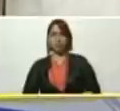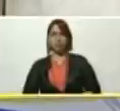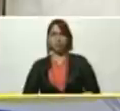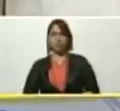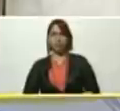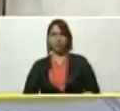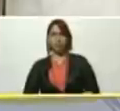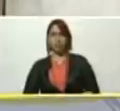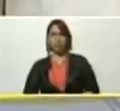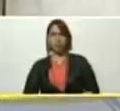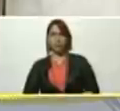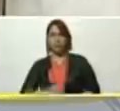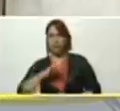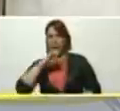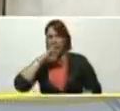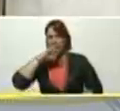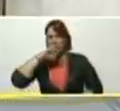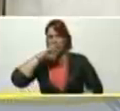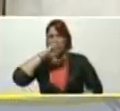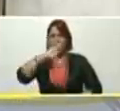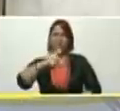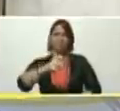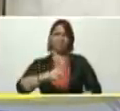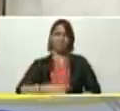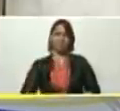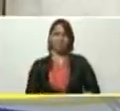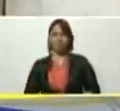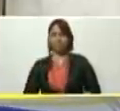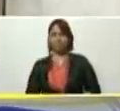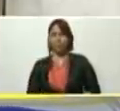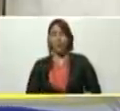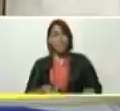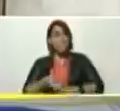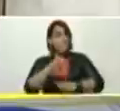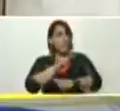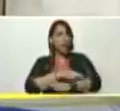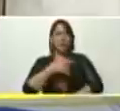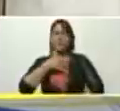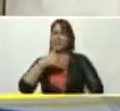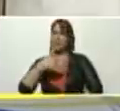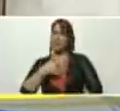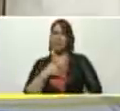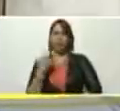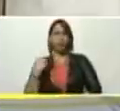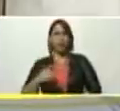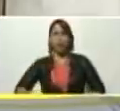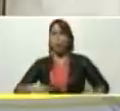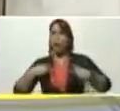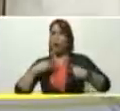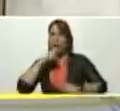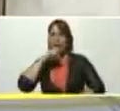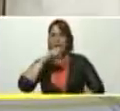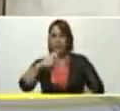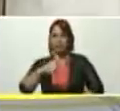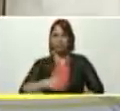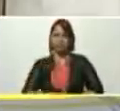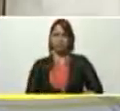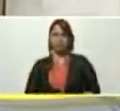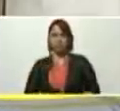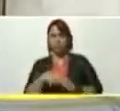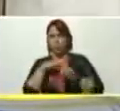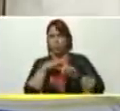Siempre con envidia. Mira, uno de los peores sentimientos que puede tener el ser humano es la envidia. La